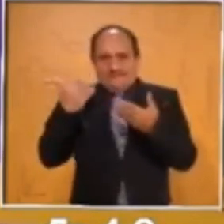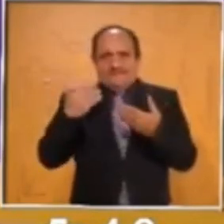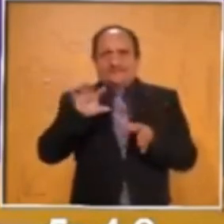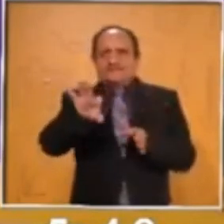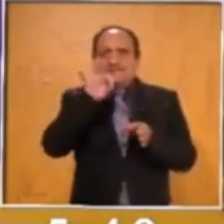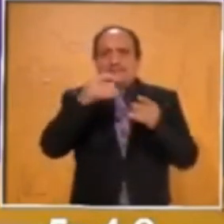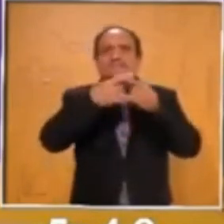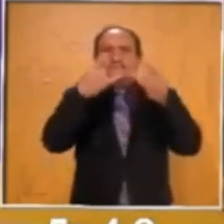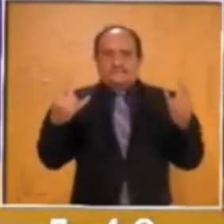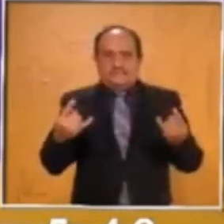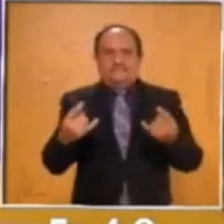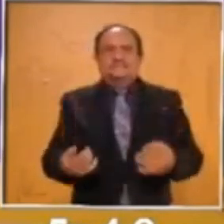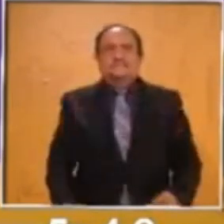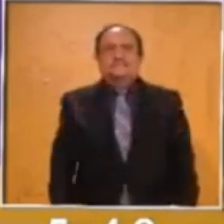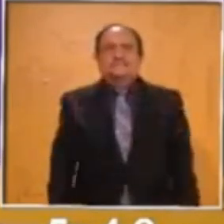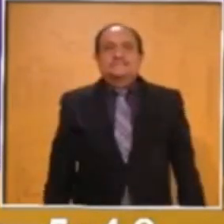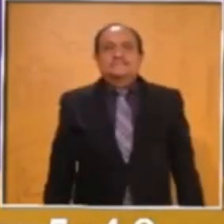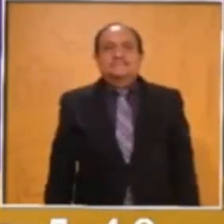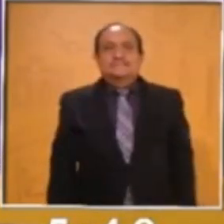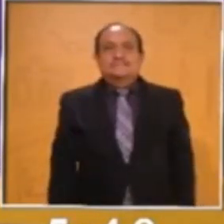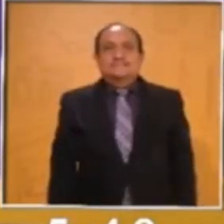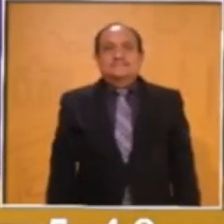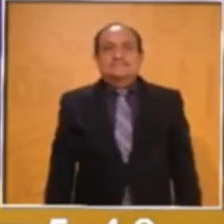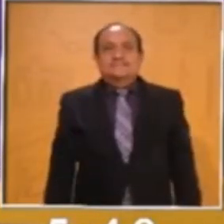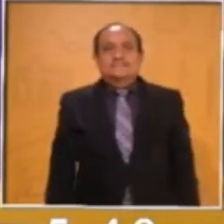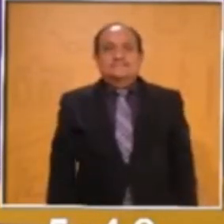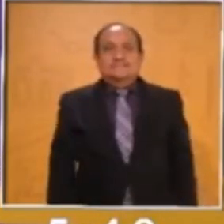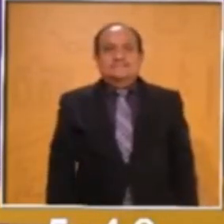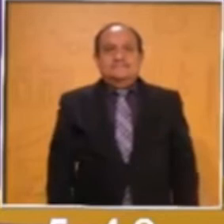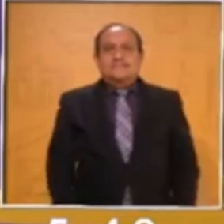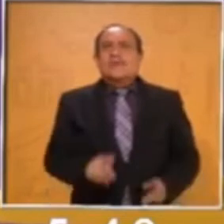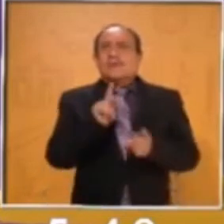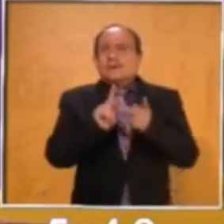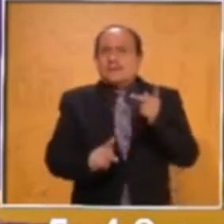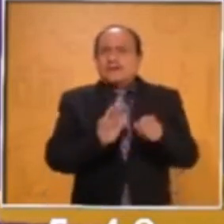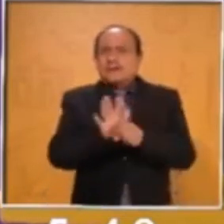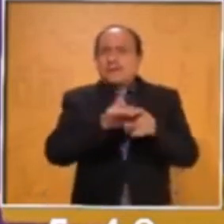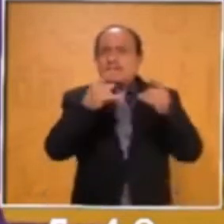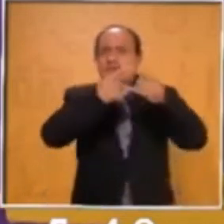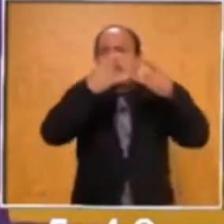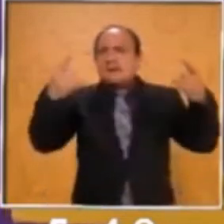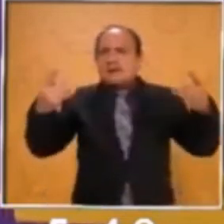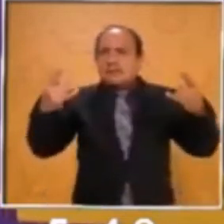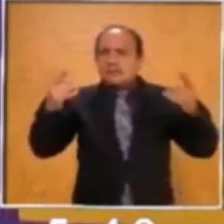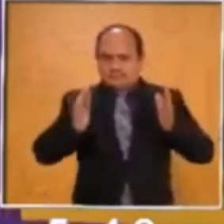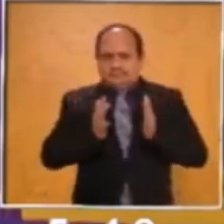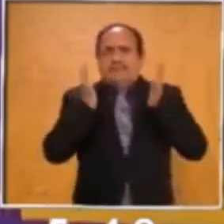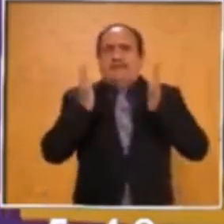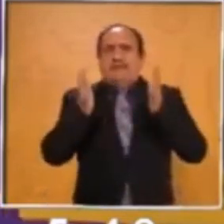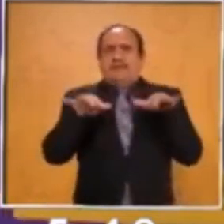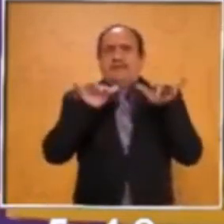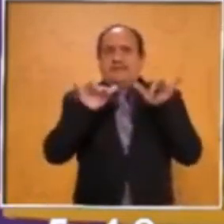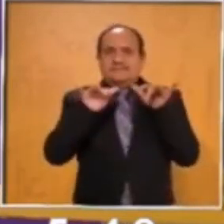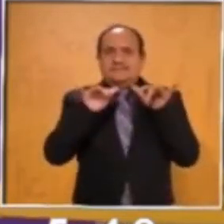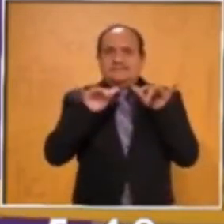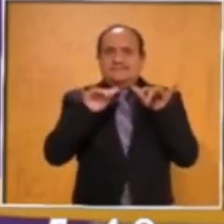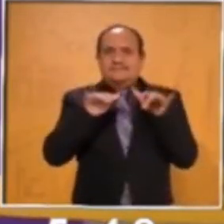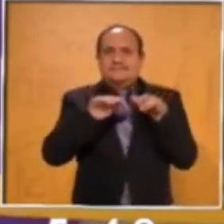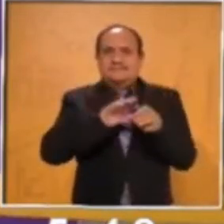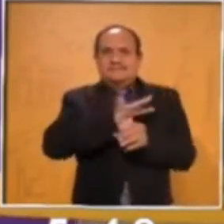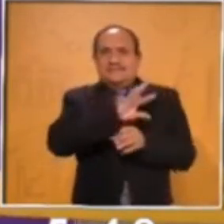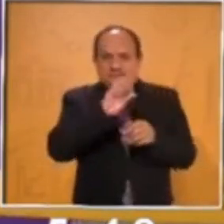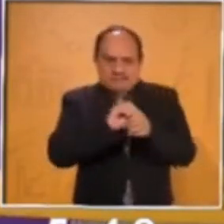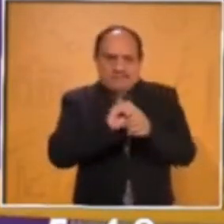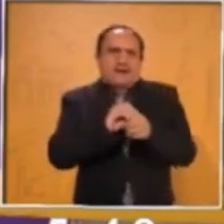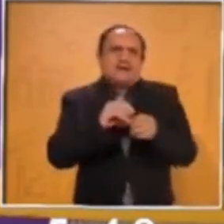al cómic. ¿Sí? ¿En qué parte del cuento encontramos elementos fantásticos? Prácticamente en todo el cuento. Puertos